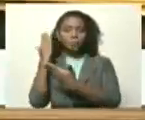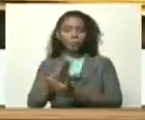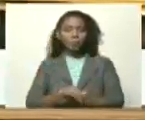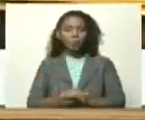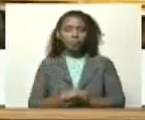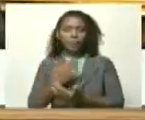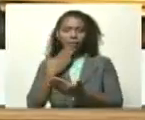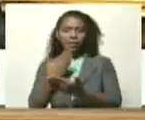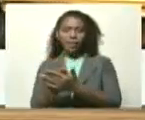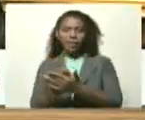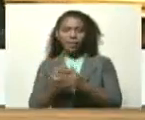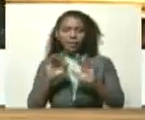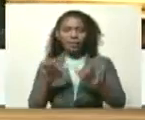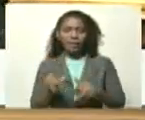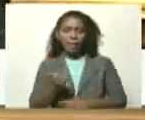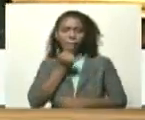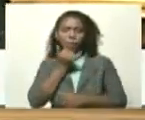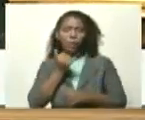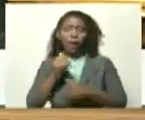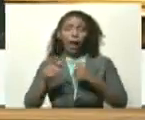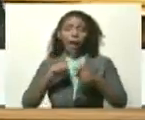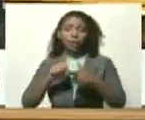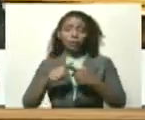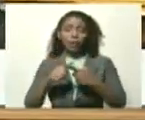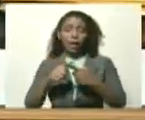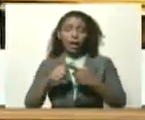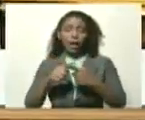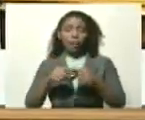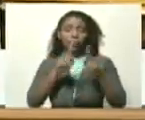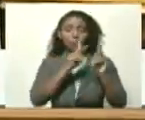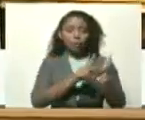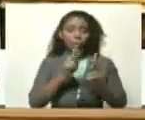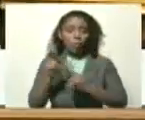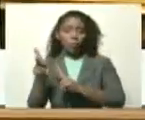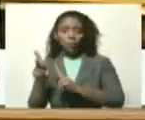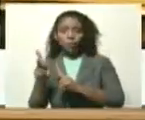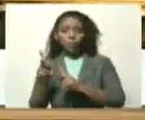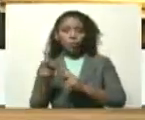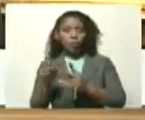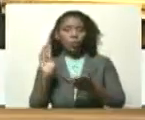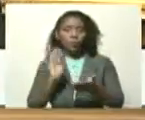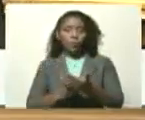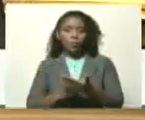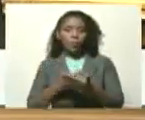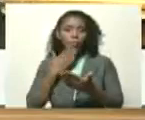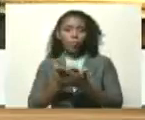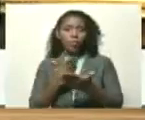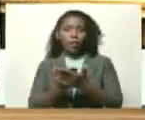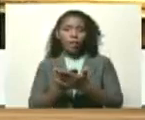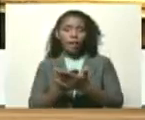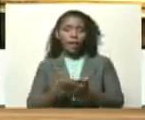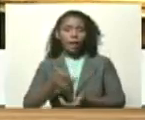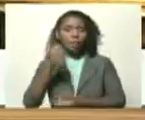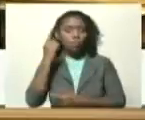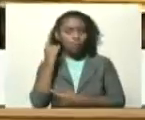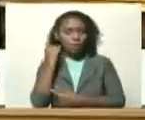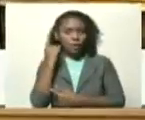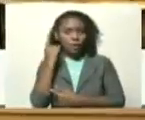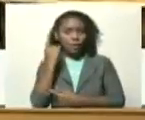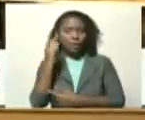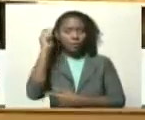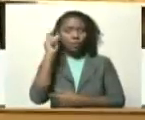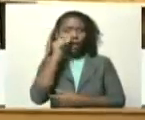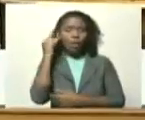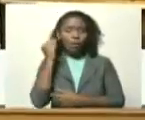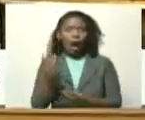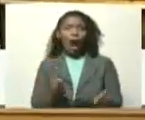Gracias, secretaria accidental. Procedemos entonces en orden inverso como fueron presentadas las propuestas. Las ciudadanas diputadas y los ciudadanos diputados